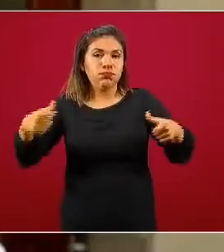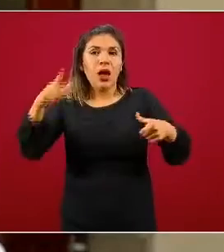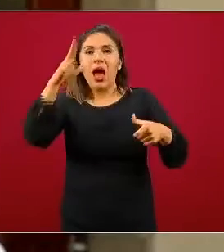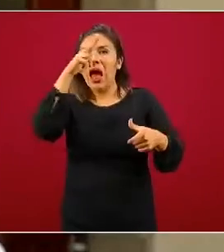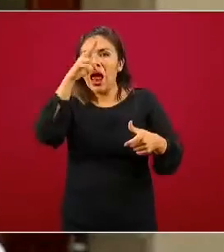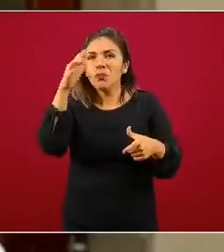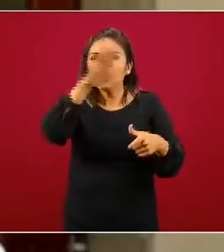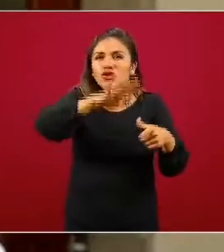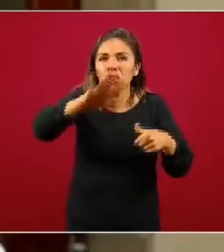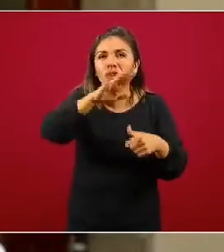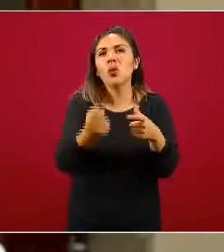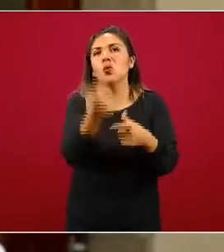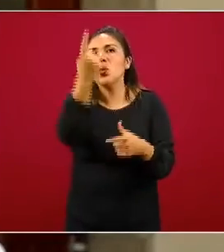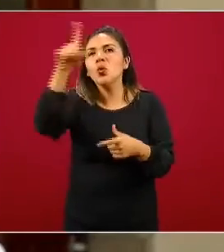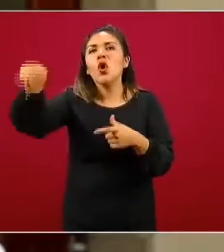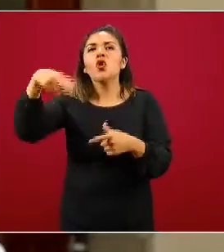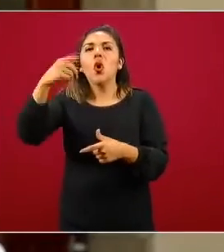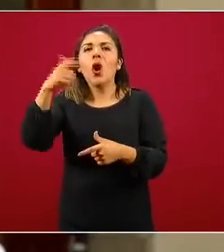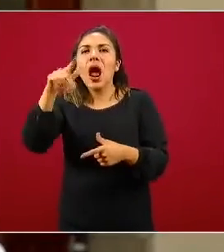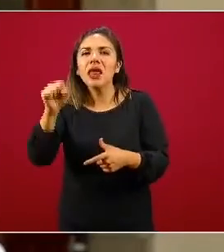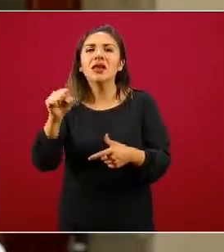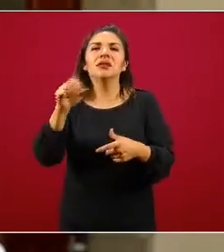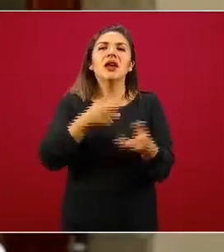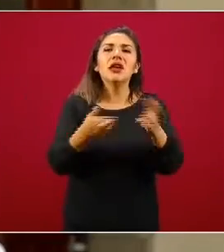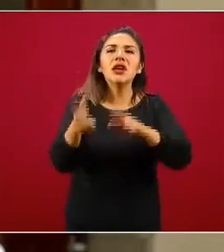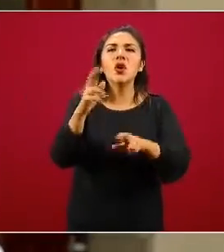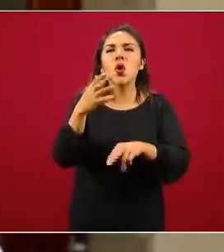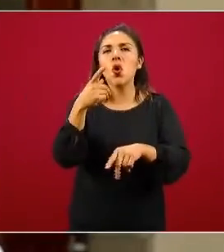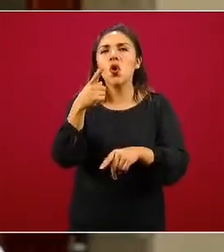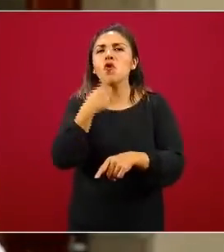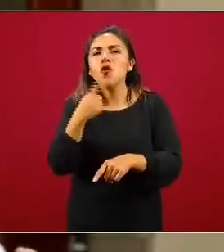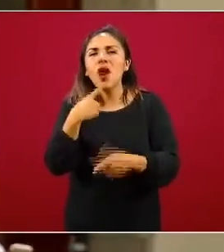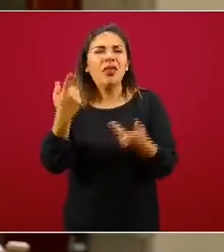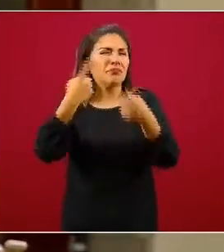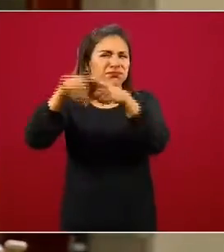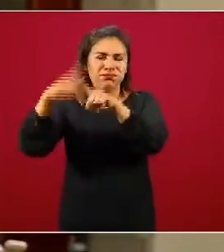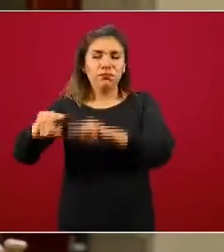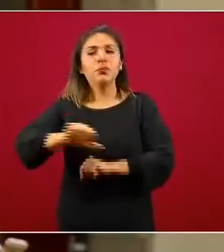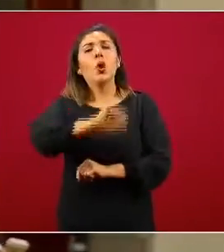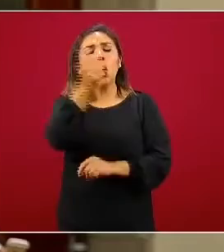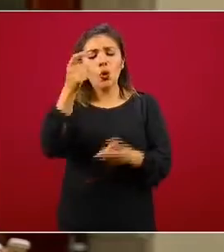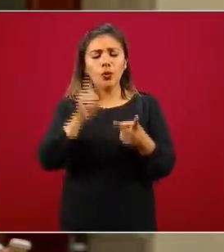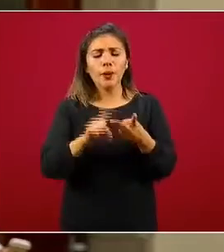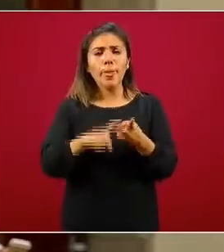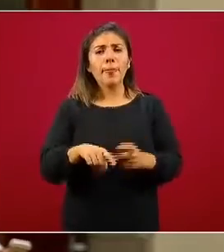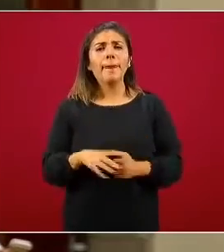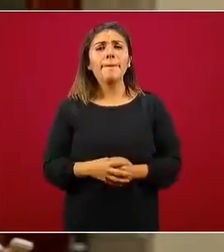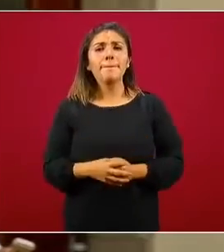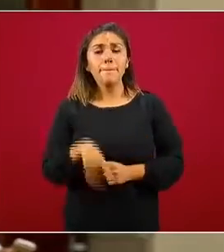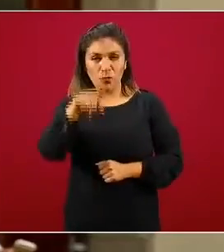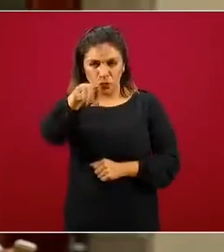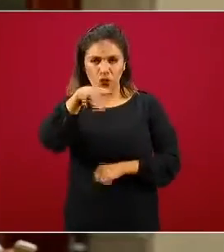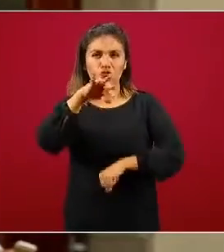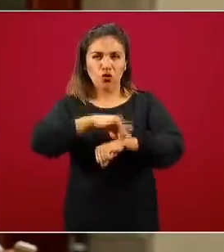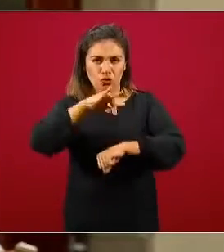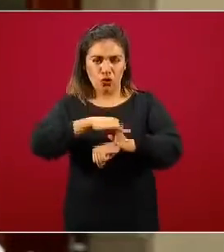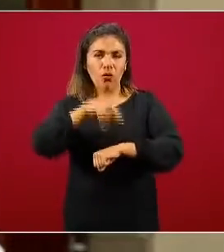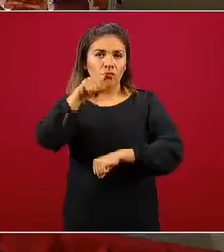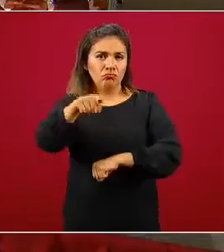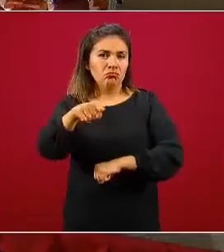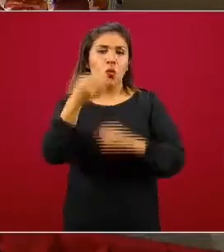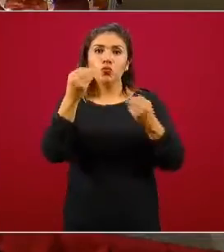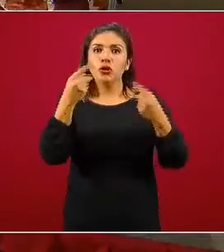Hermosillo, que es un caso, Nogales, San Luis Río Colorado, Cajeme, etcétera. Y la otra es, usted, doctor, en particular, pues tiene